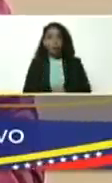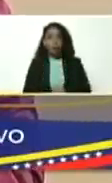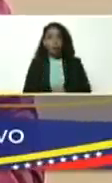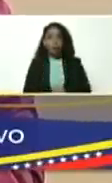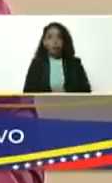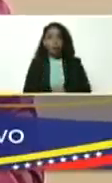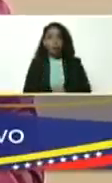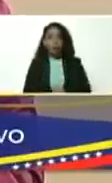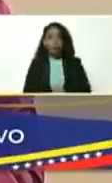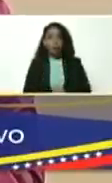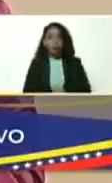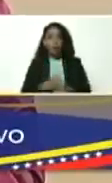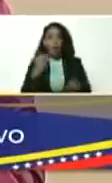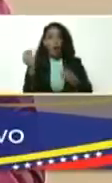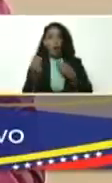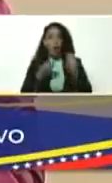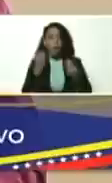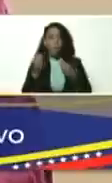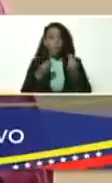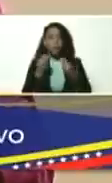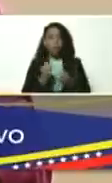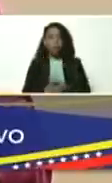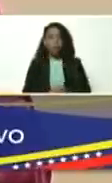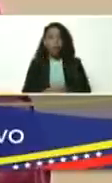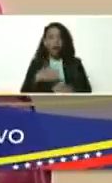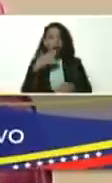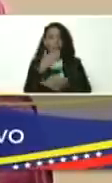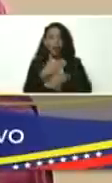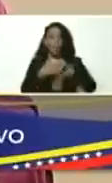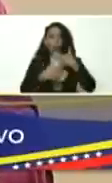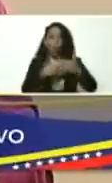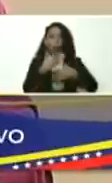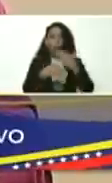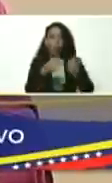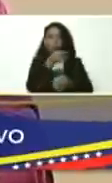cómo ir perfeccionando